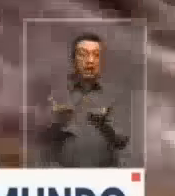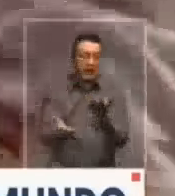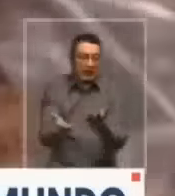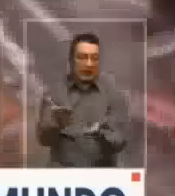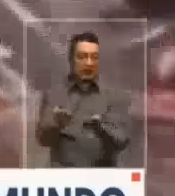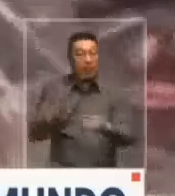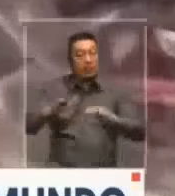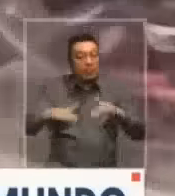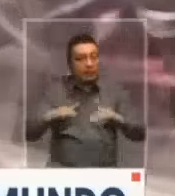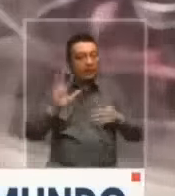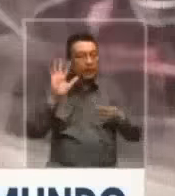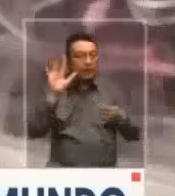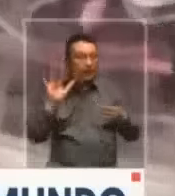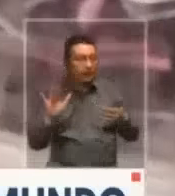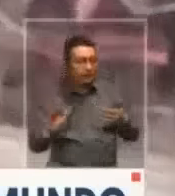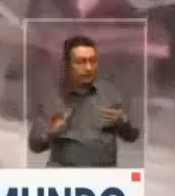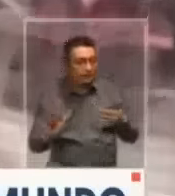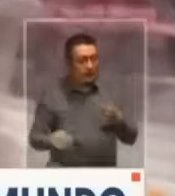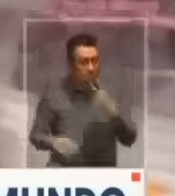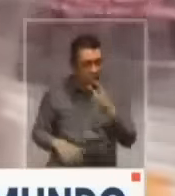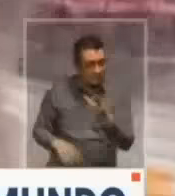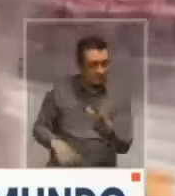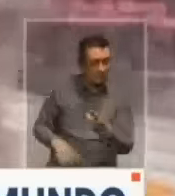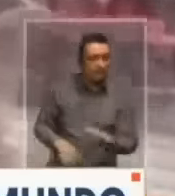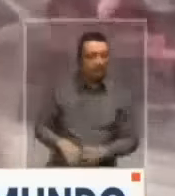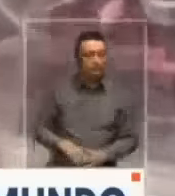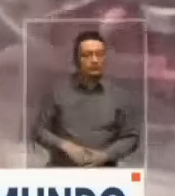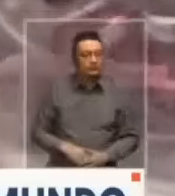sus características.